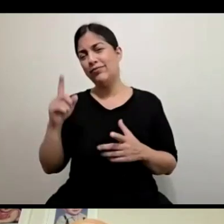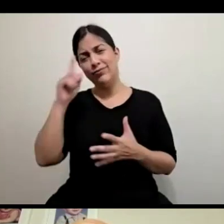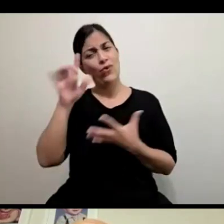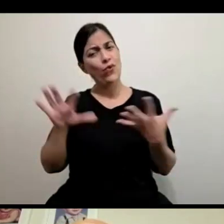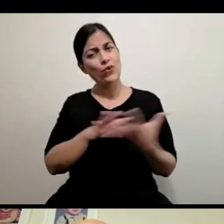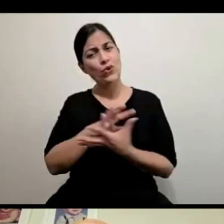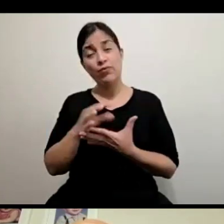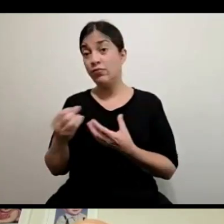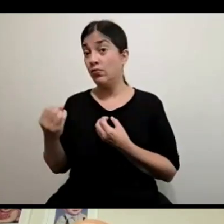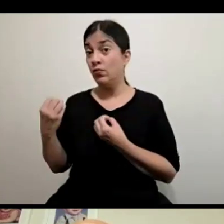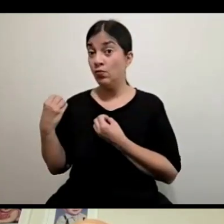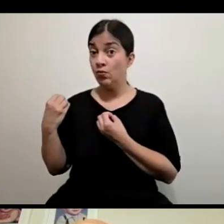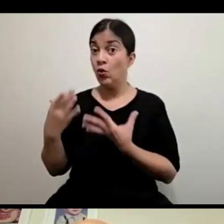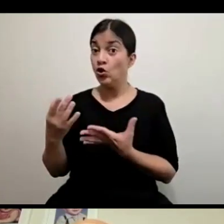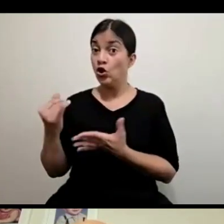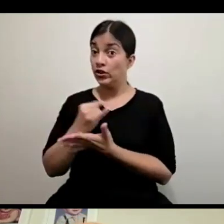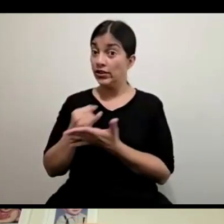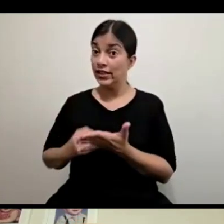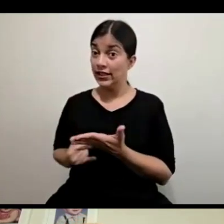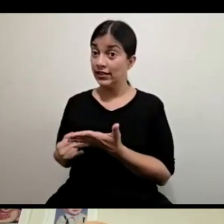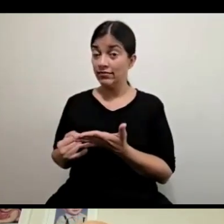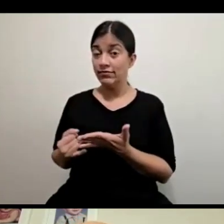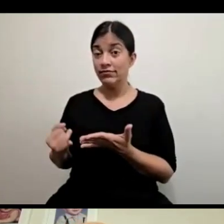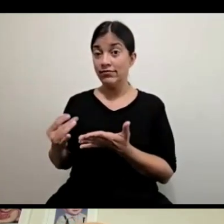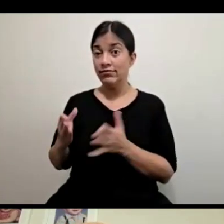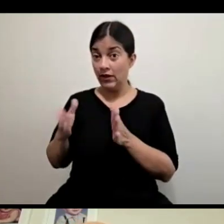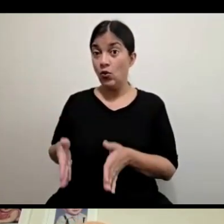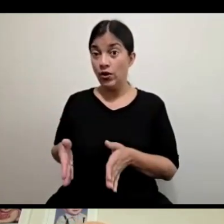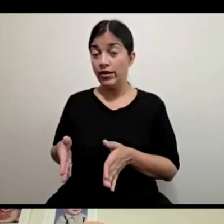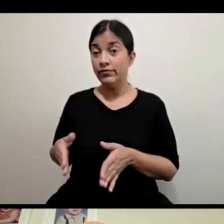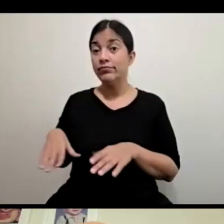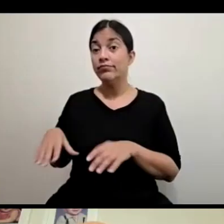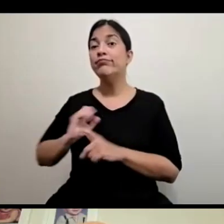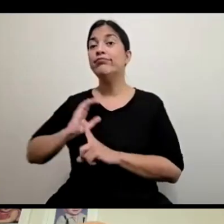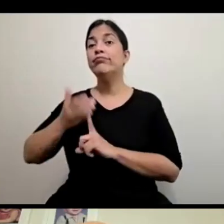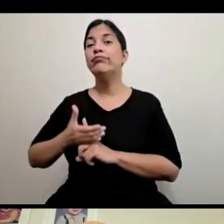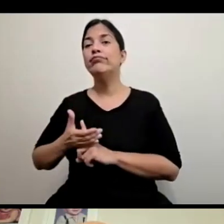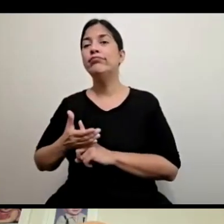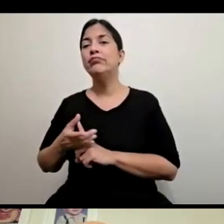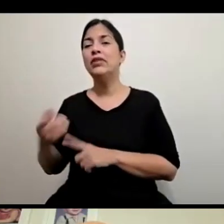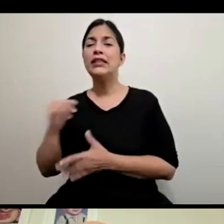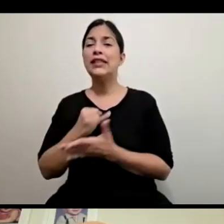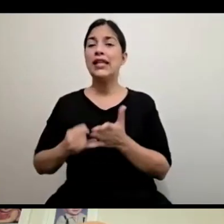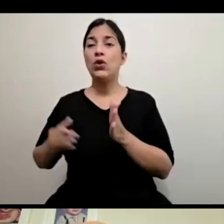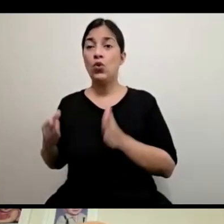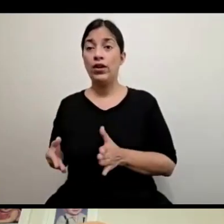muchos designers o diseñadores asumieron la posición de que como ellos son diseñadores,